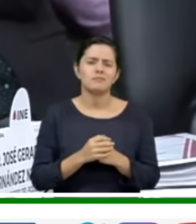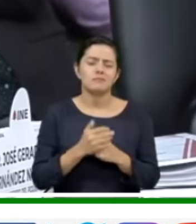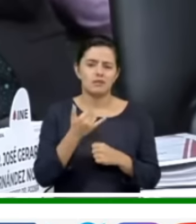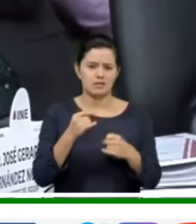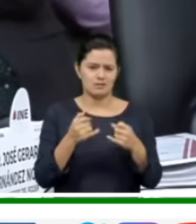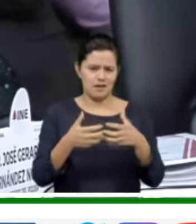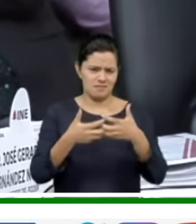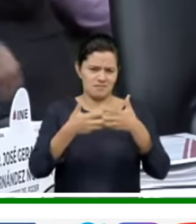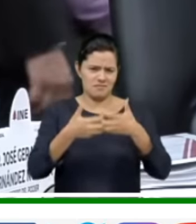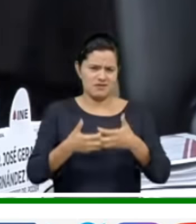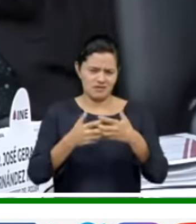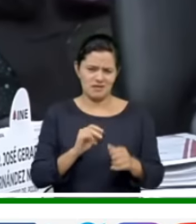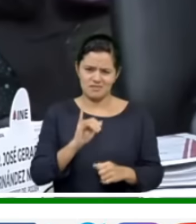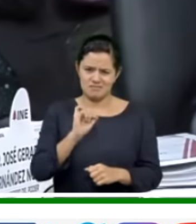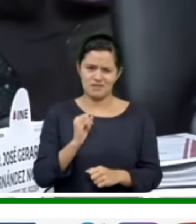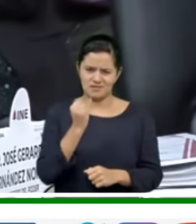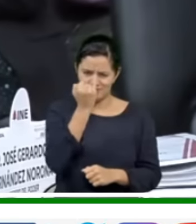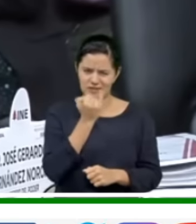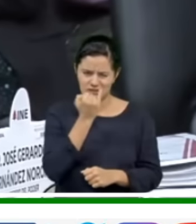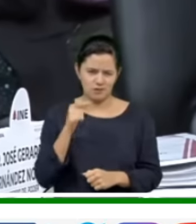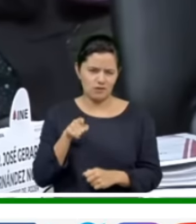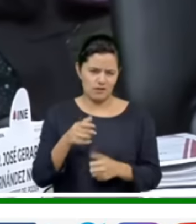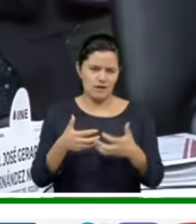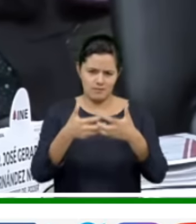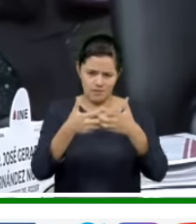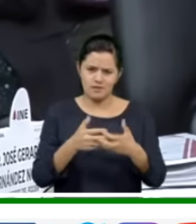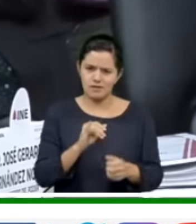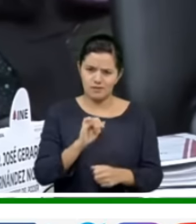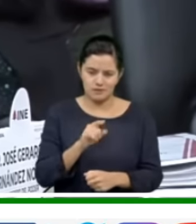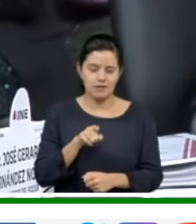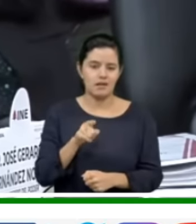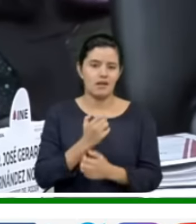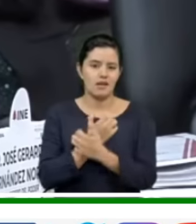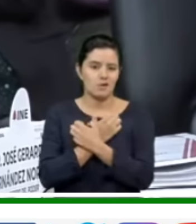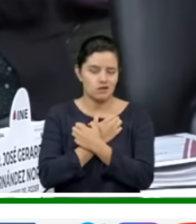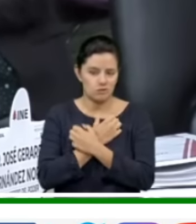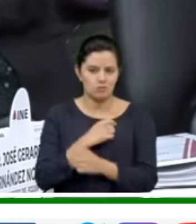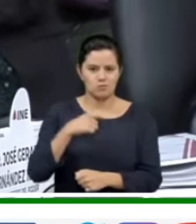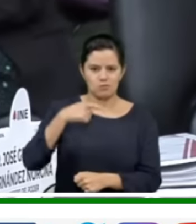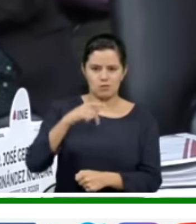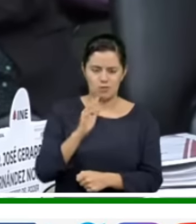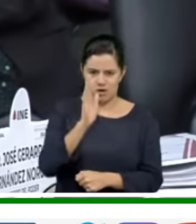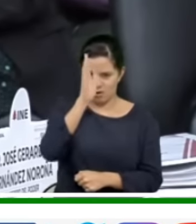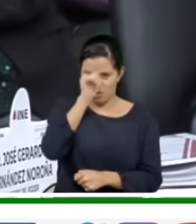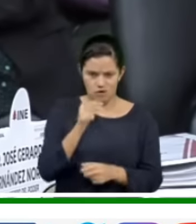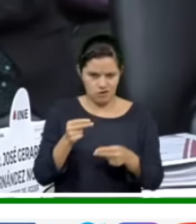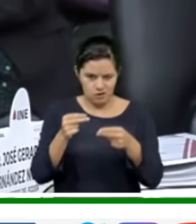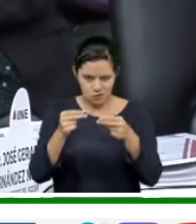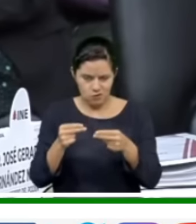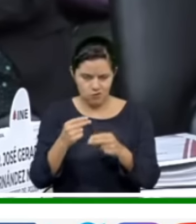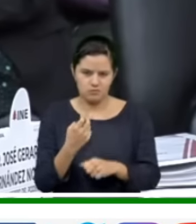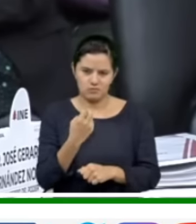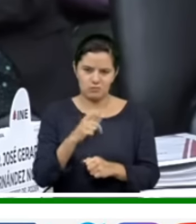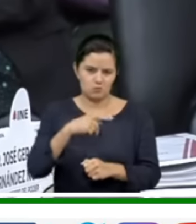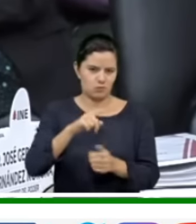iteso Pues claro que es una empresa hace negocio con la educación es su derecho nadie se lo discute pero de